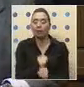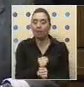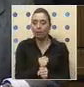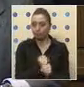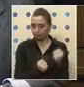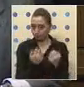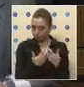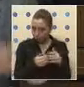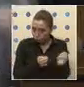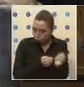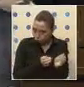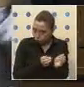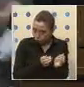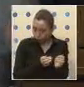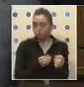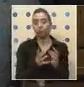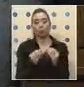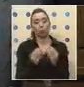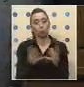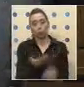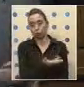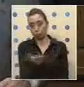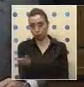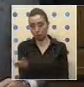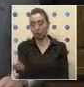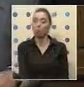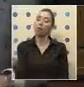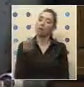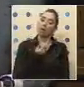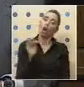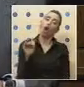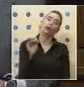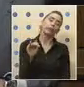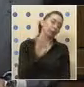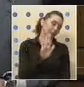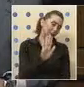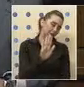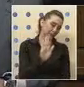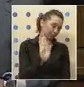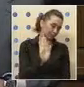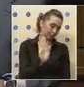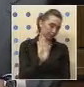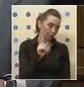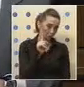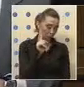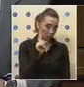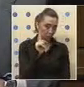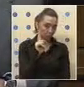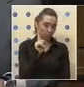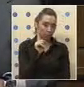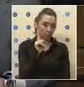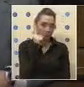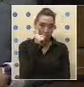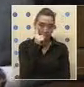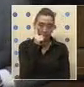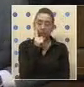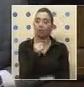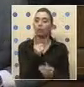las empresas chicas. Muchos de ustedes podrán decirme, oye, para. Tenemos